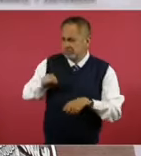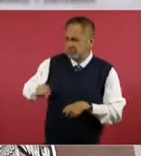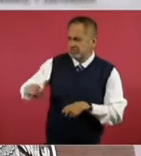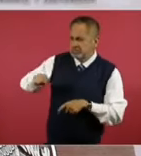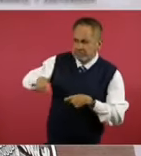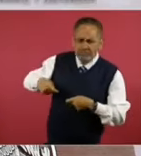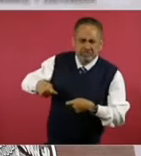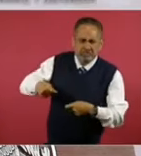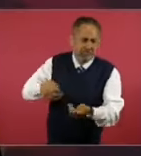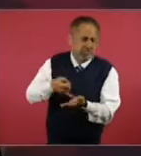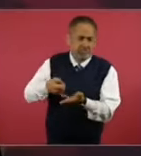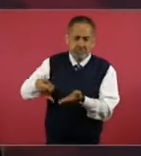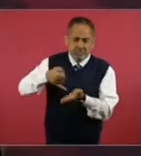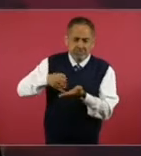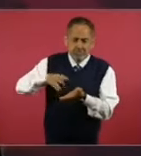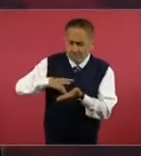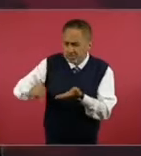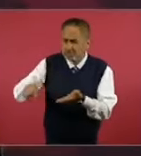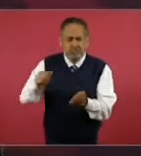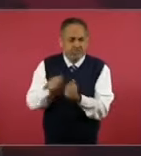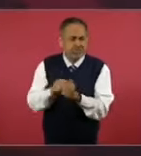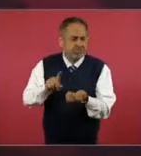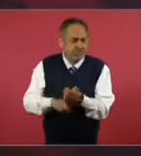social giraron en torno a la tierra y al agua,